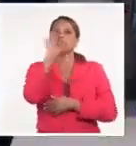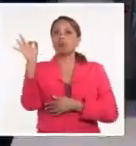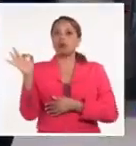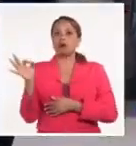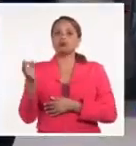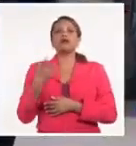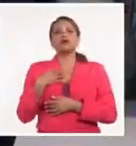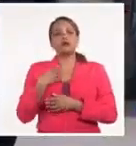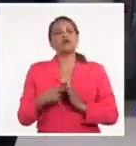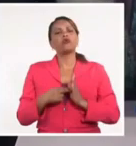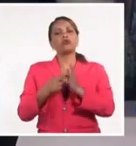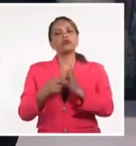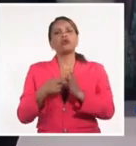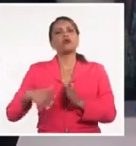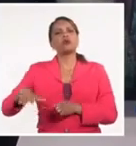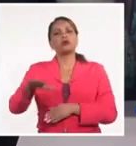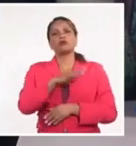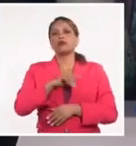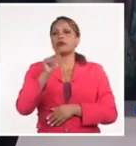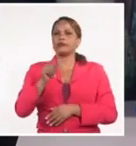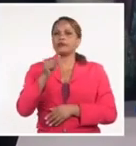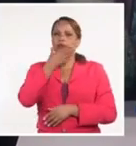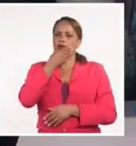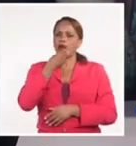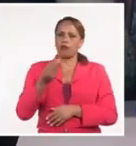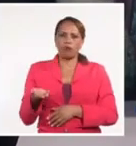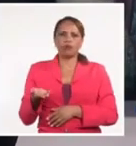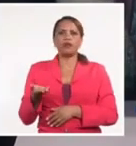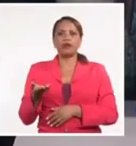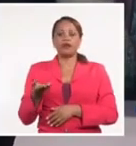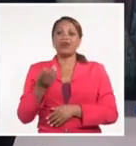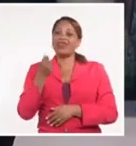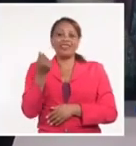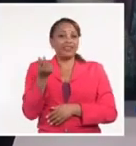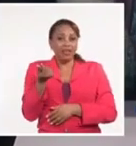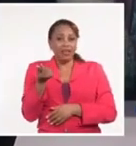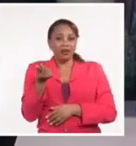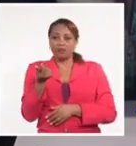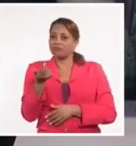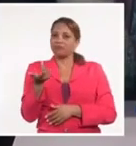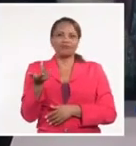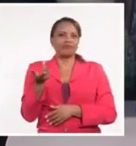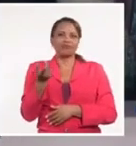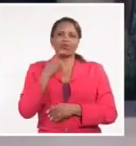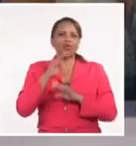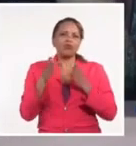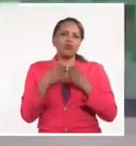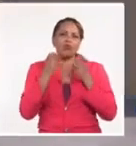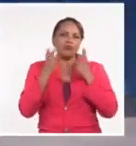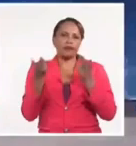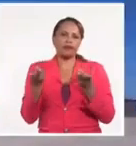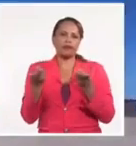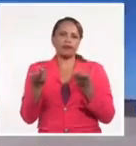Quiero darle un consejo a todos los muchachos que el dinero no les toma la